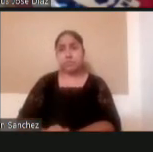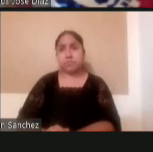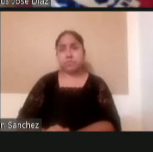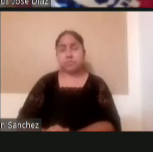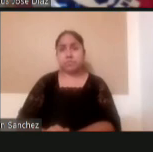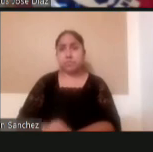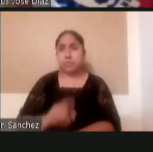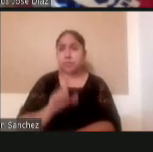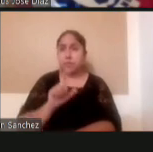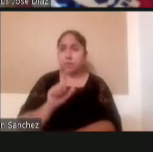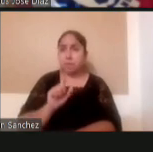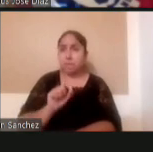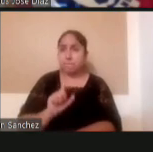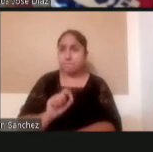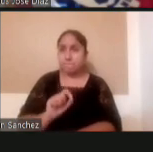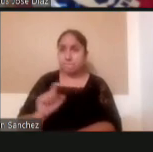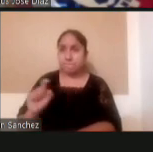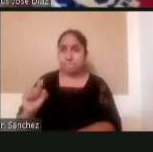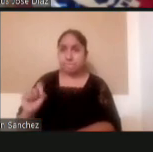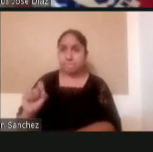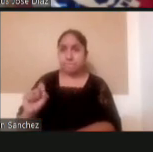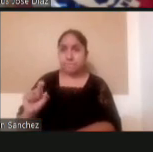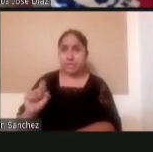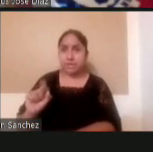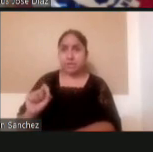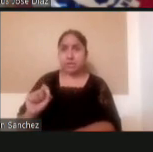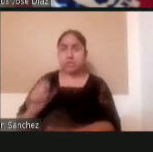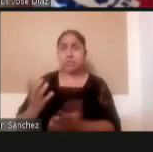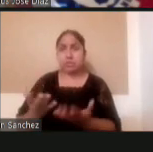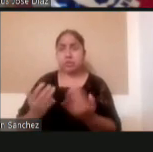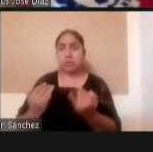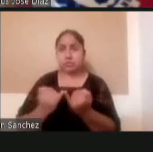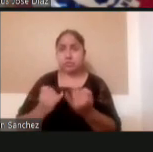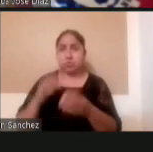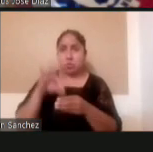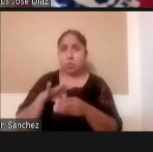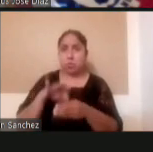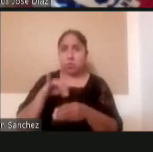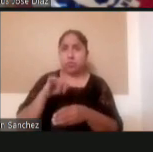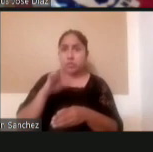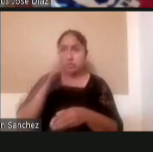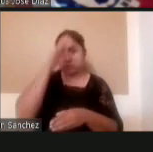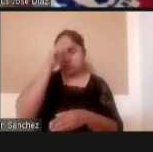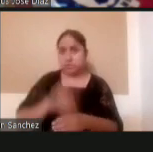Veinte votos a favor. Quien esté en contra, a favor de manifestarlo, levantando su mano.